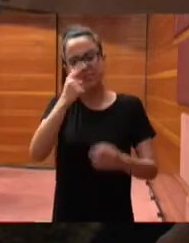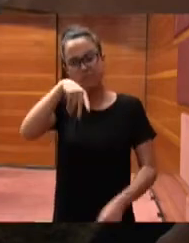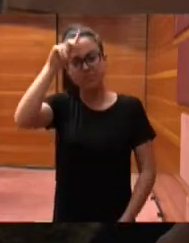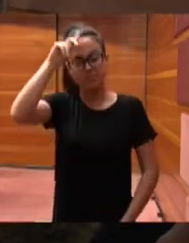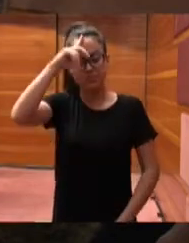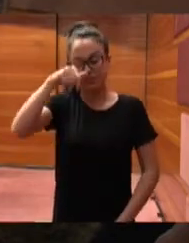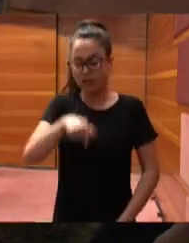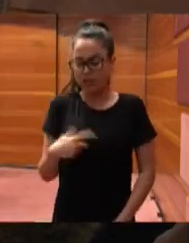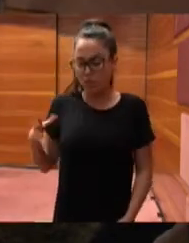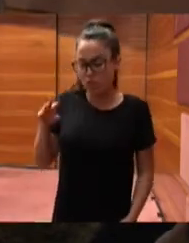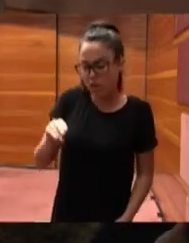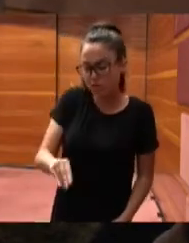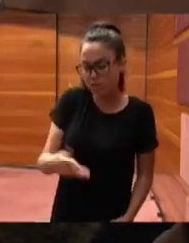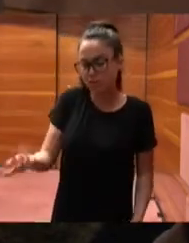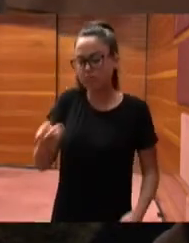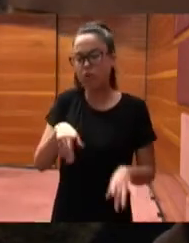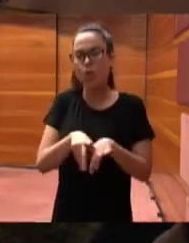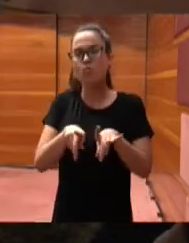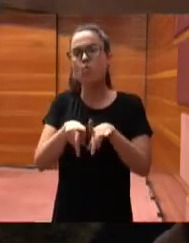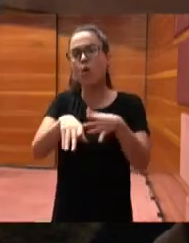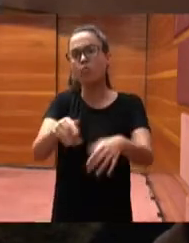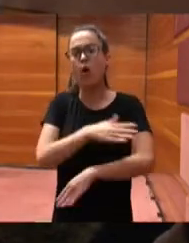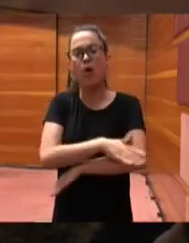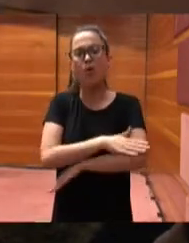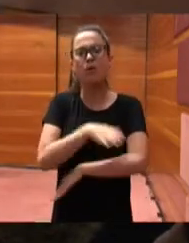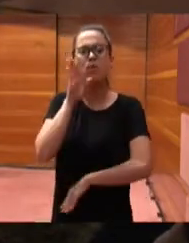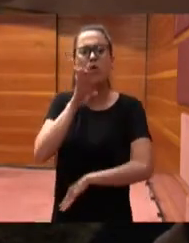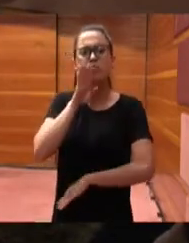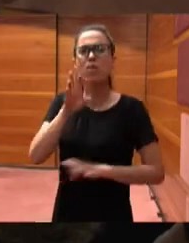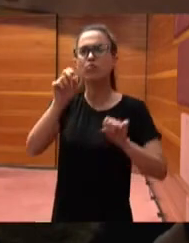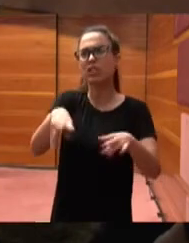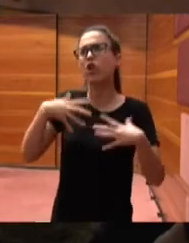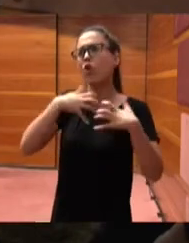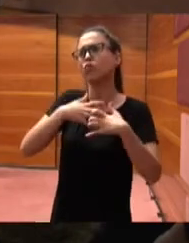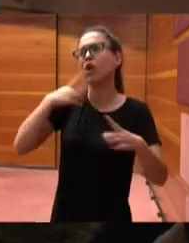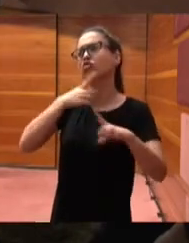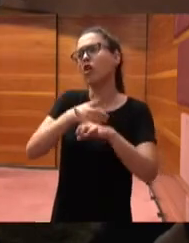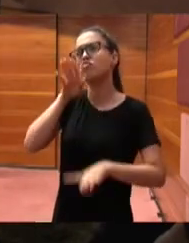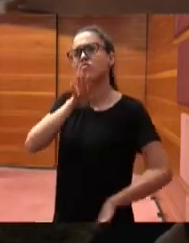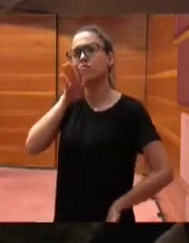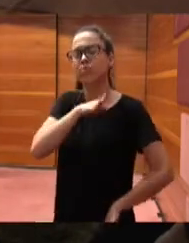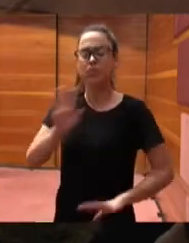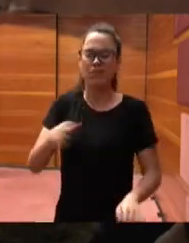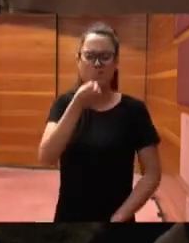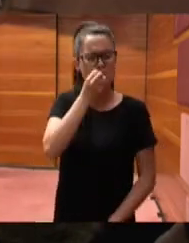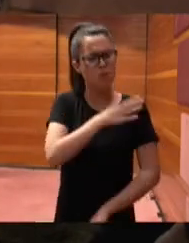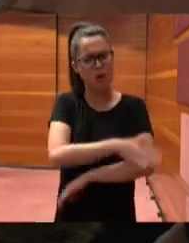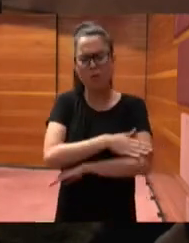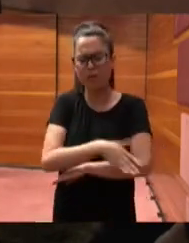está interpretando a veces como gobierno sin corrupción o lucha contra la corrupción. Para mí el gobierno es más, el buen gobierno es más que esto,